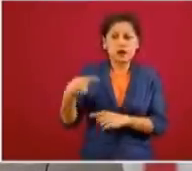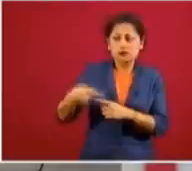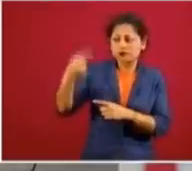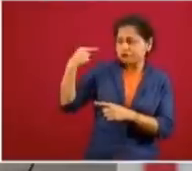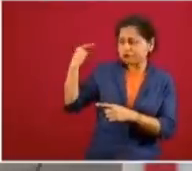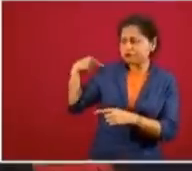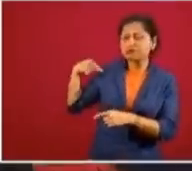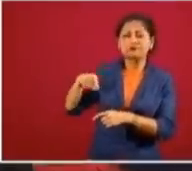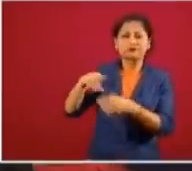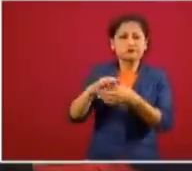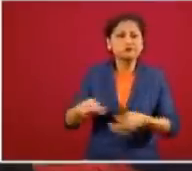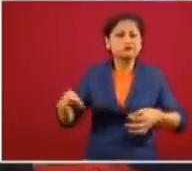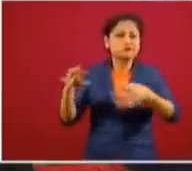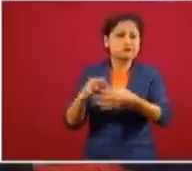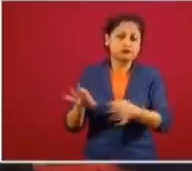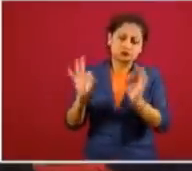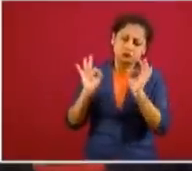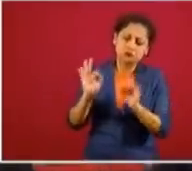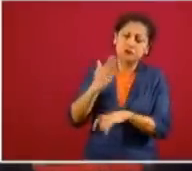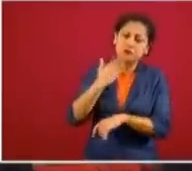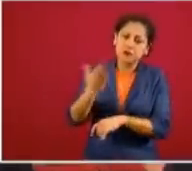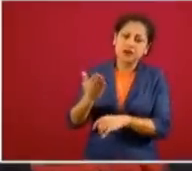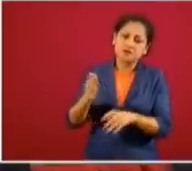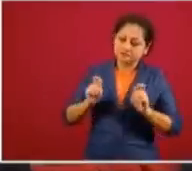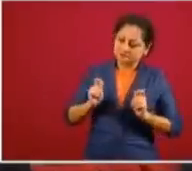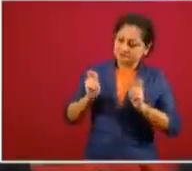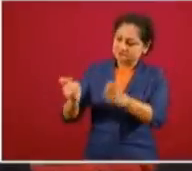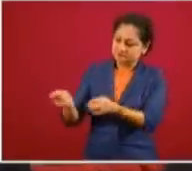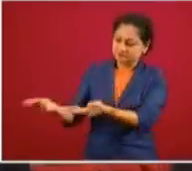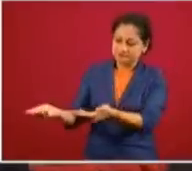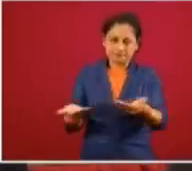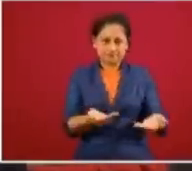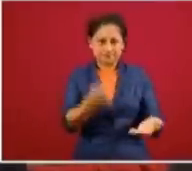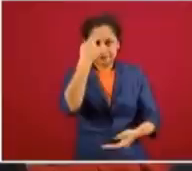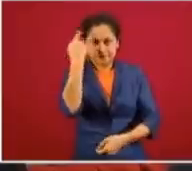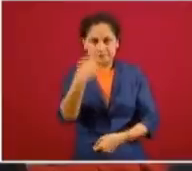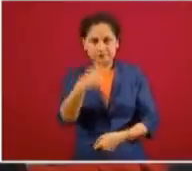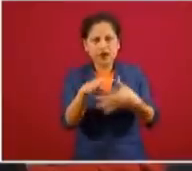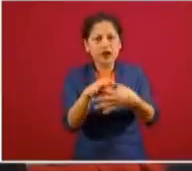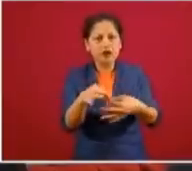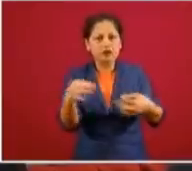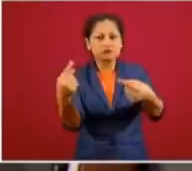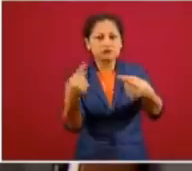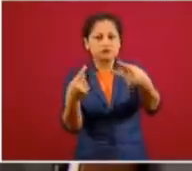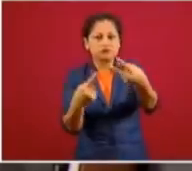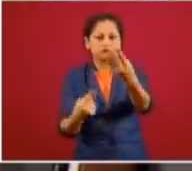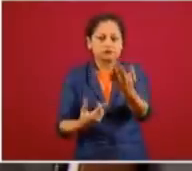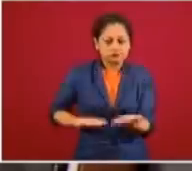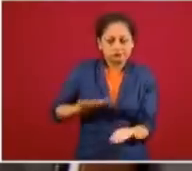toca dar a conocer este informe. Es una propuesta de